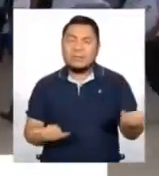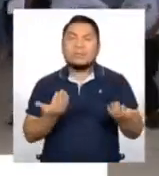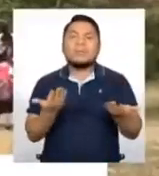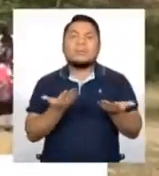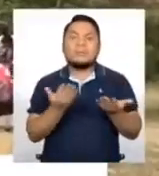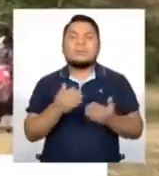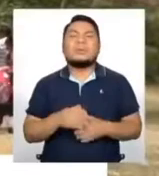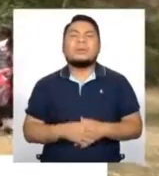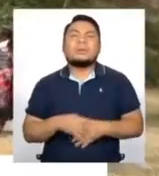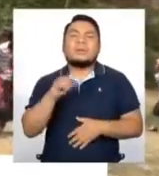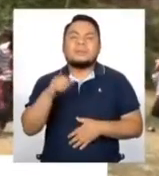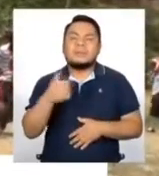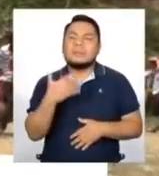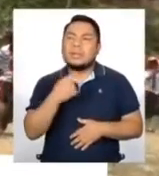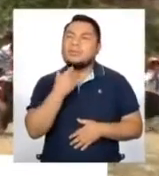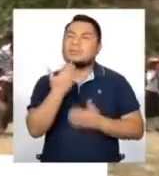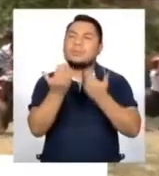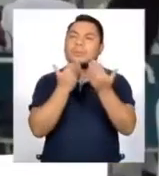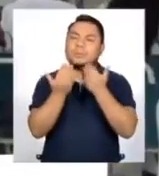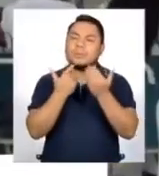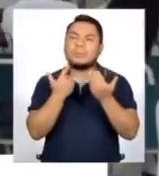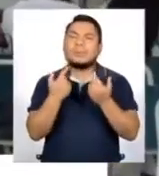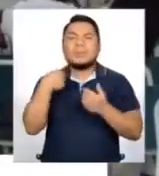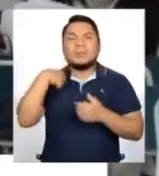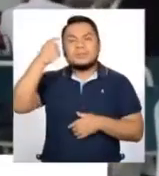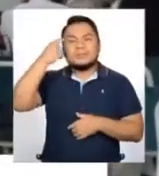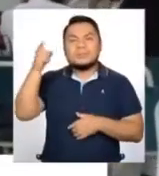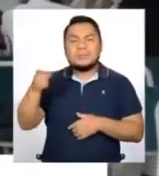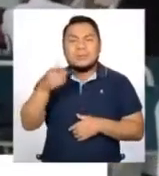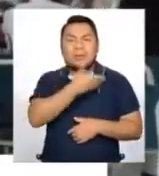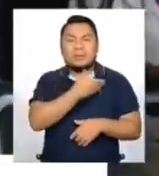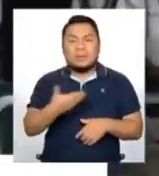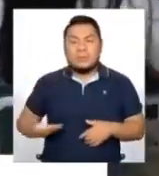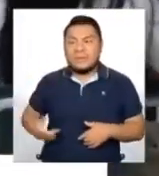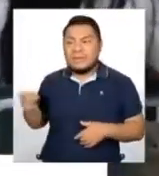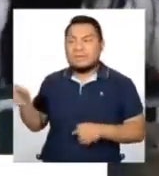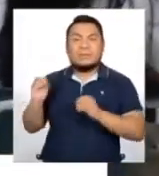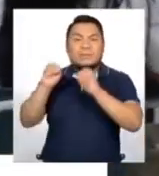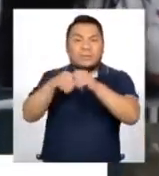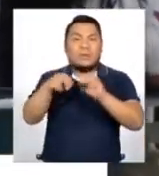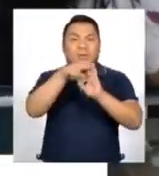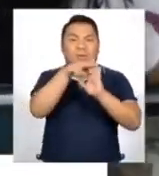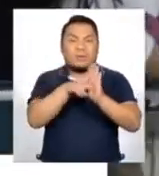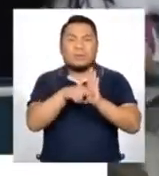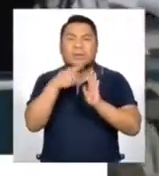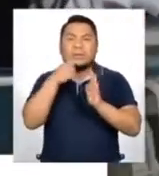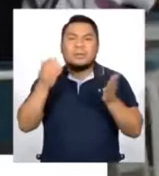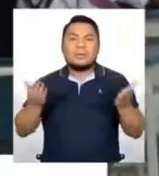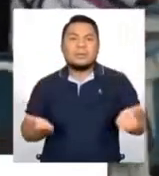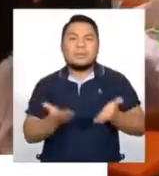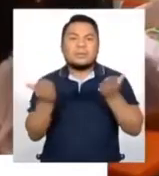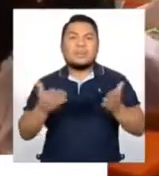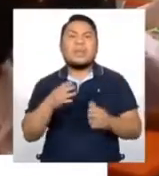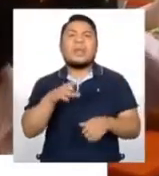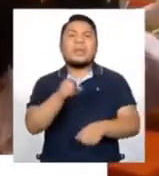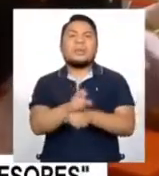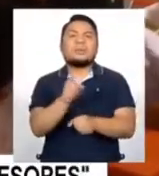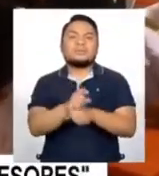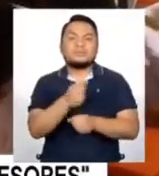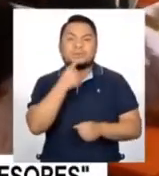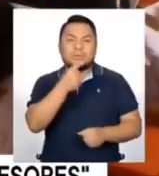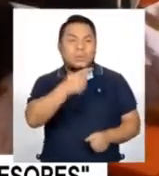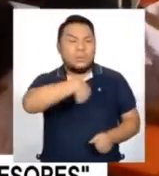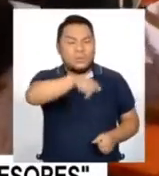es precisamente donde estamos. Y el gobierno interviene en el sentido que promueve la educación pública, la educación privada, y